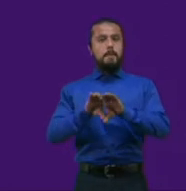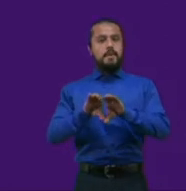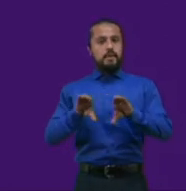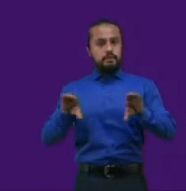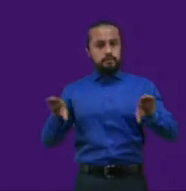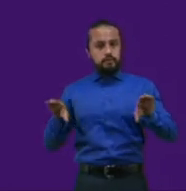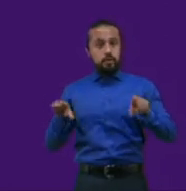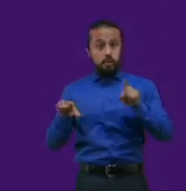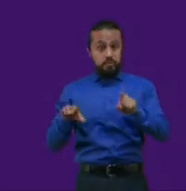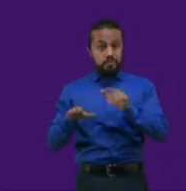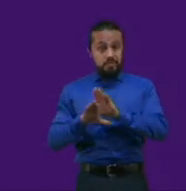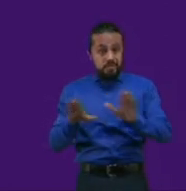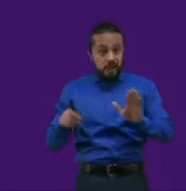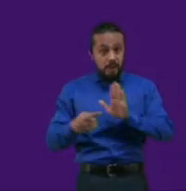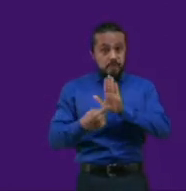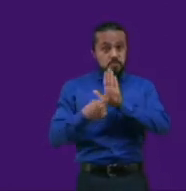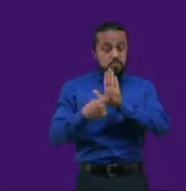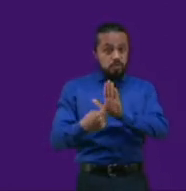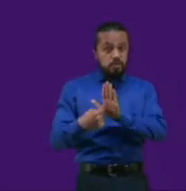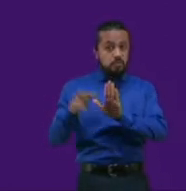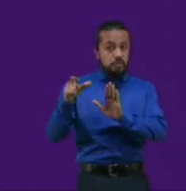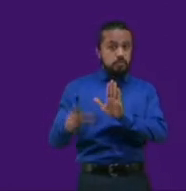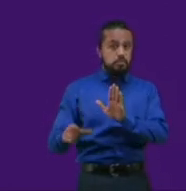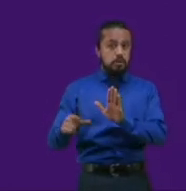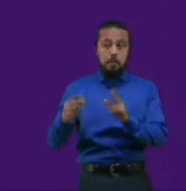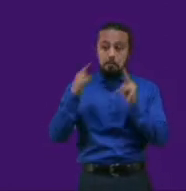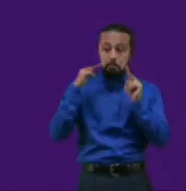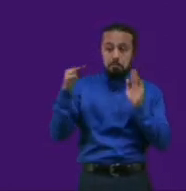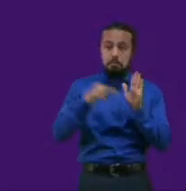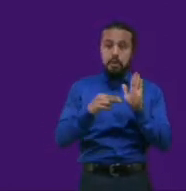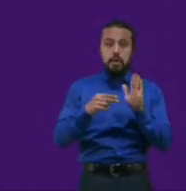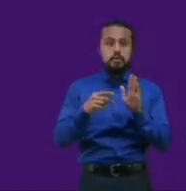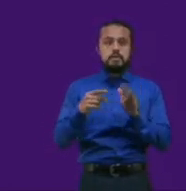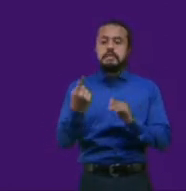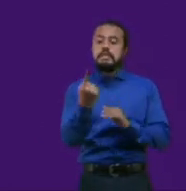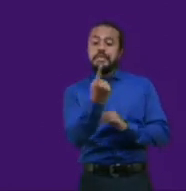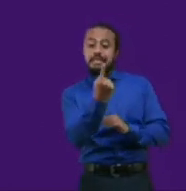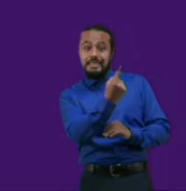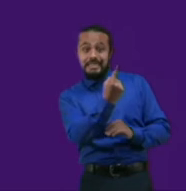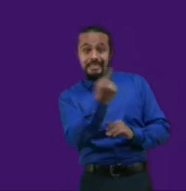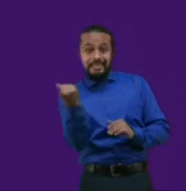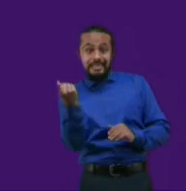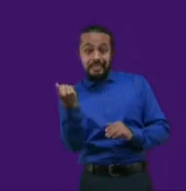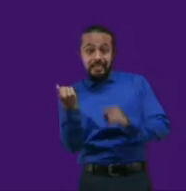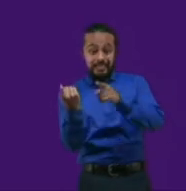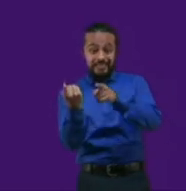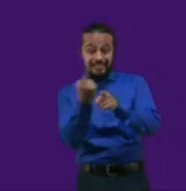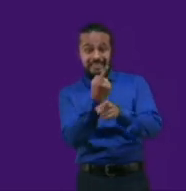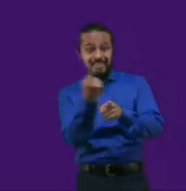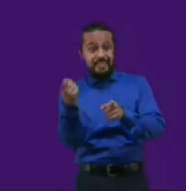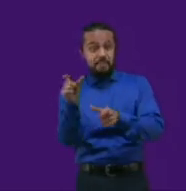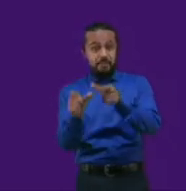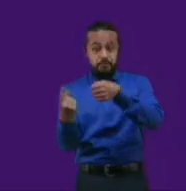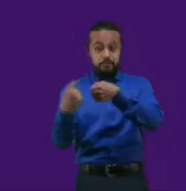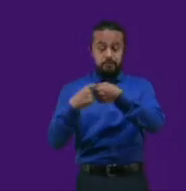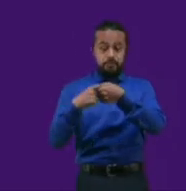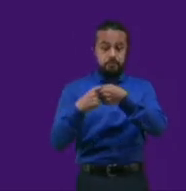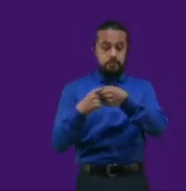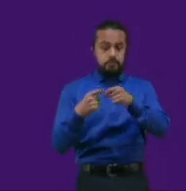eso y les puedes mostrar a un inversionista, mire, esto fue con 100 clientes y miren lo que van a generar estos clientes y cada vez está generando